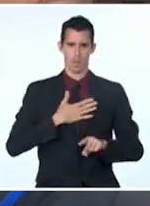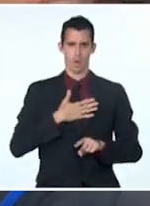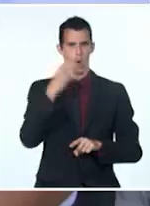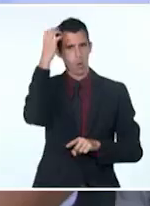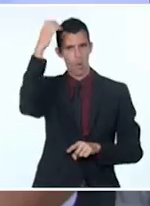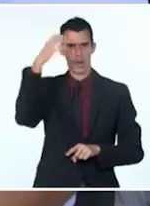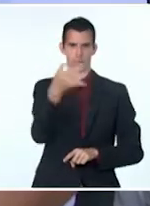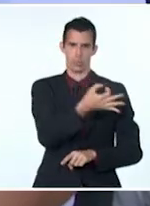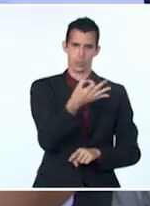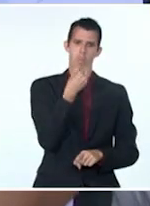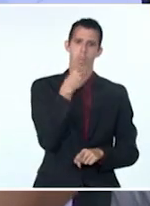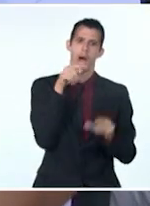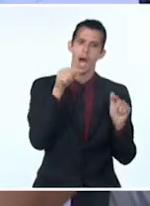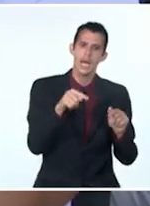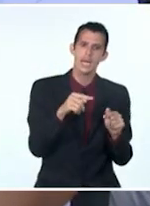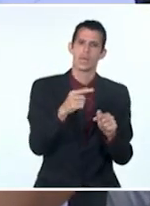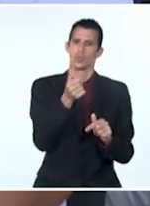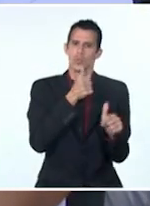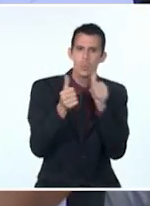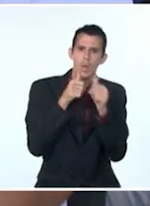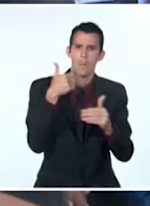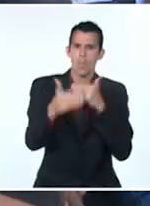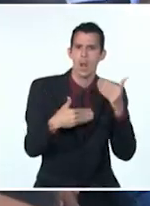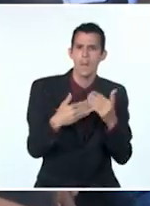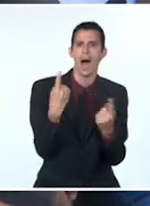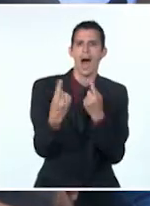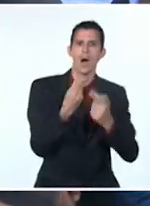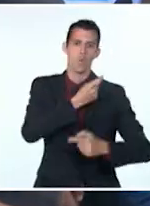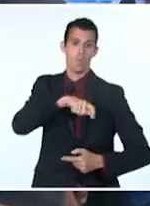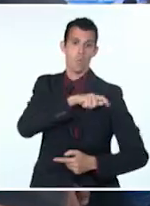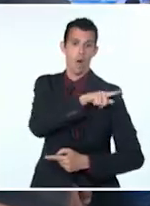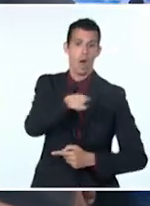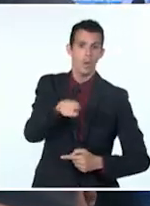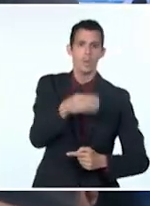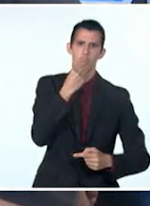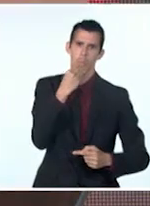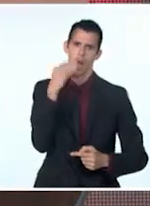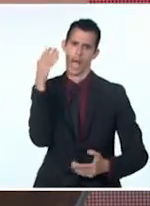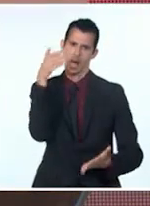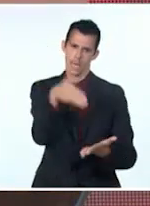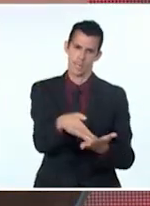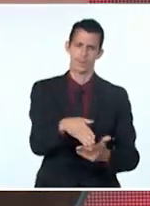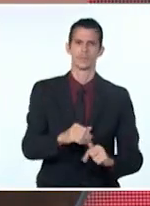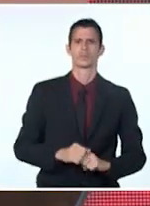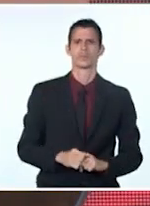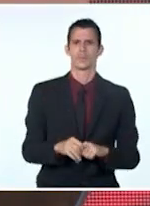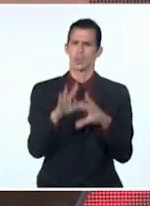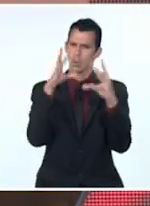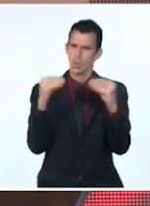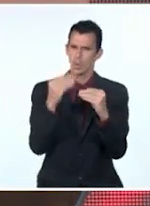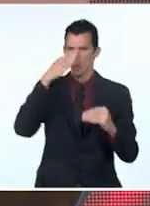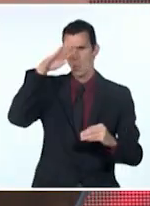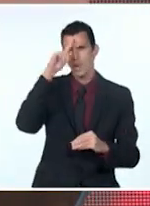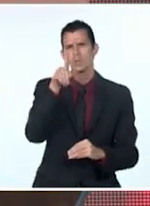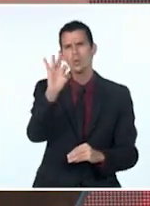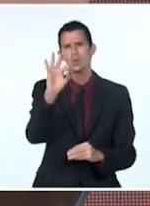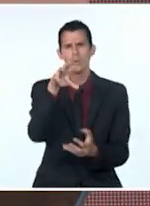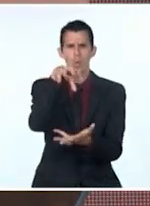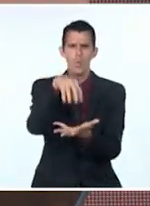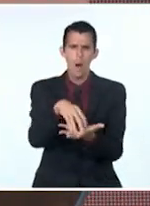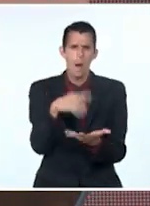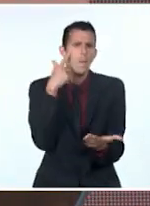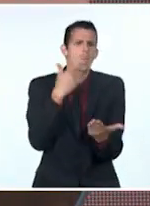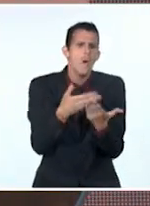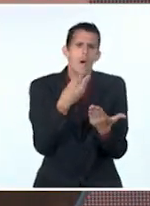servicios para la población. Además, cuentan hoy con 18 laboratorios de robótica, con más de 200 actividades realizadas en el último año